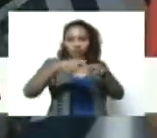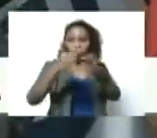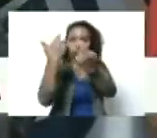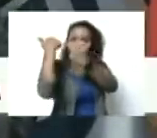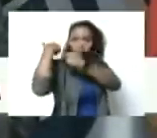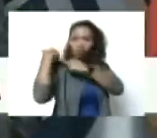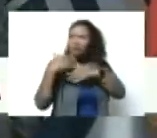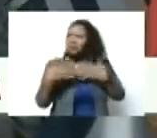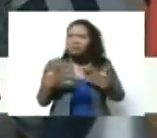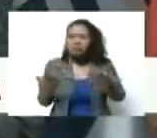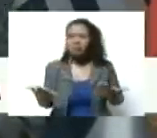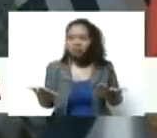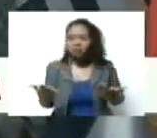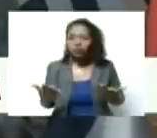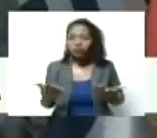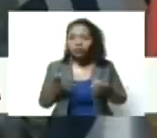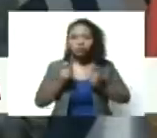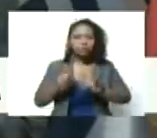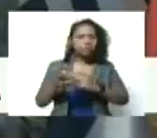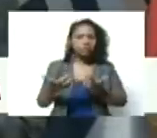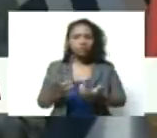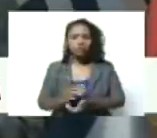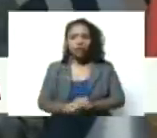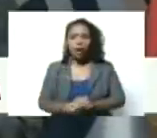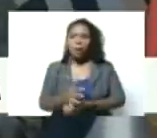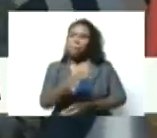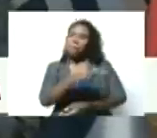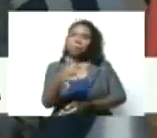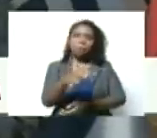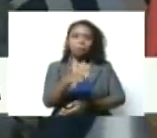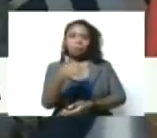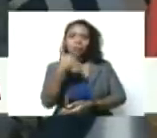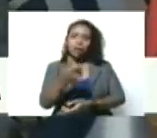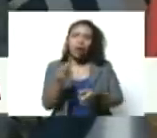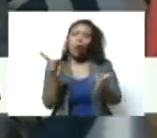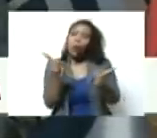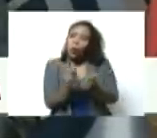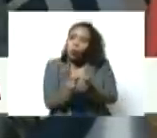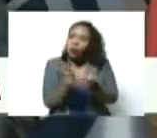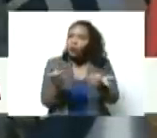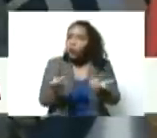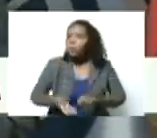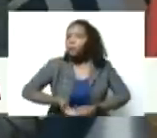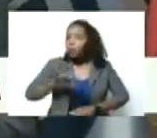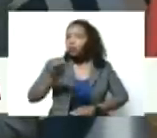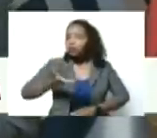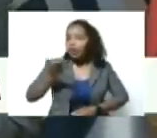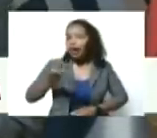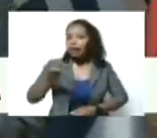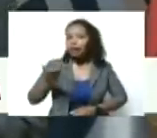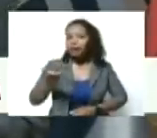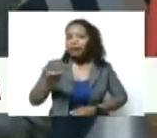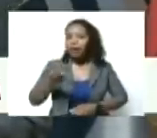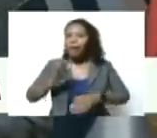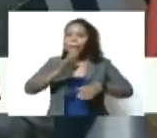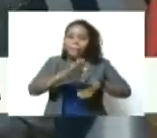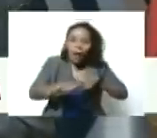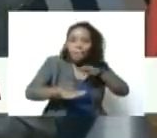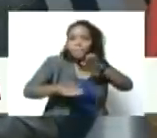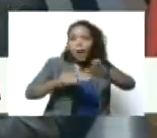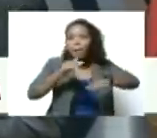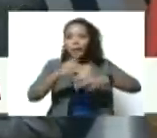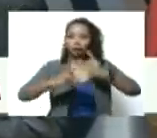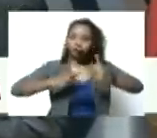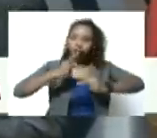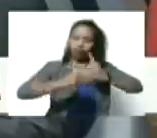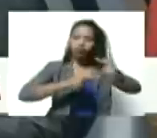Se trata de un, vamos a decir así, pequeño pero importantísimo paso en el